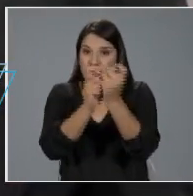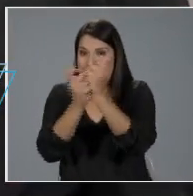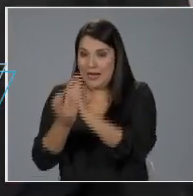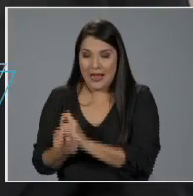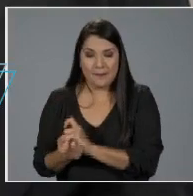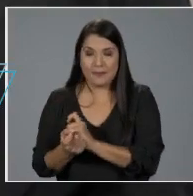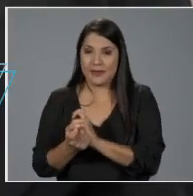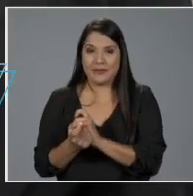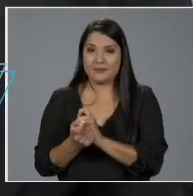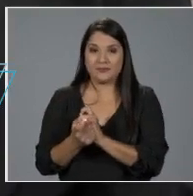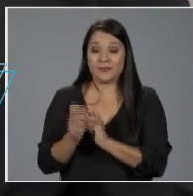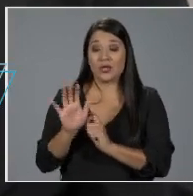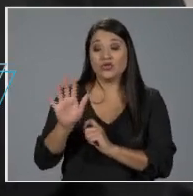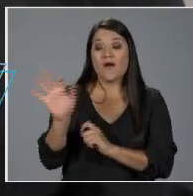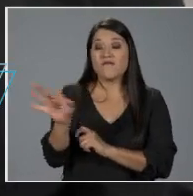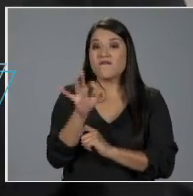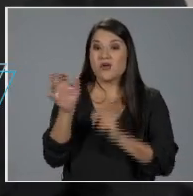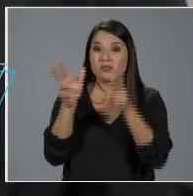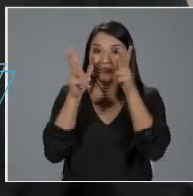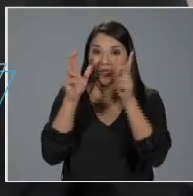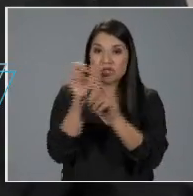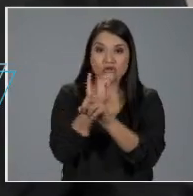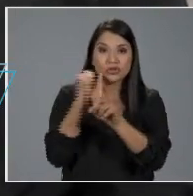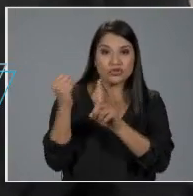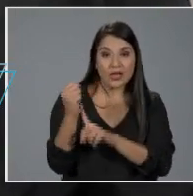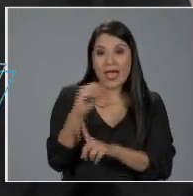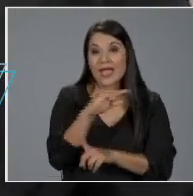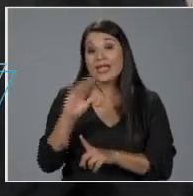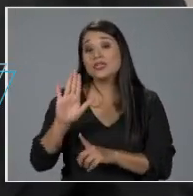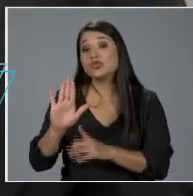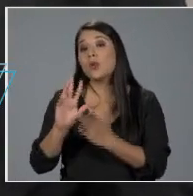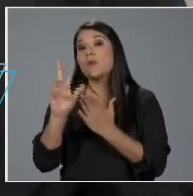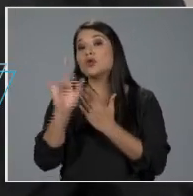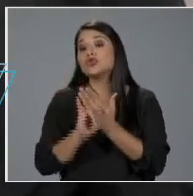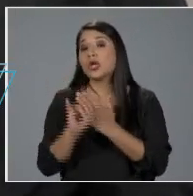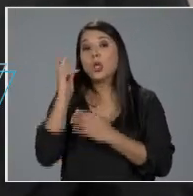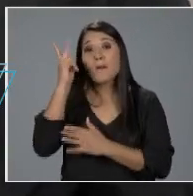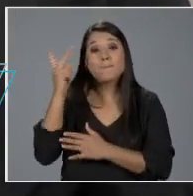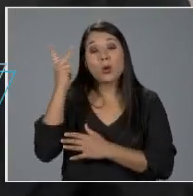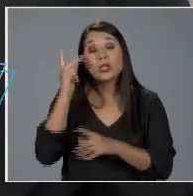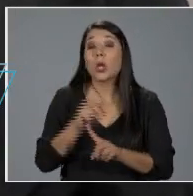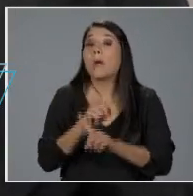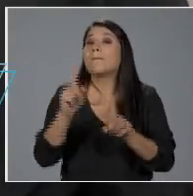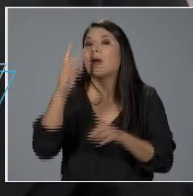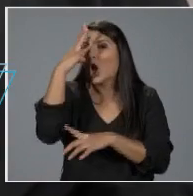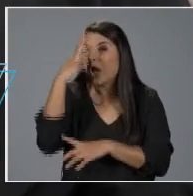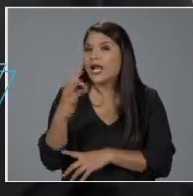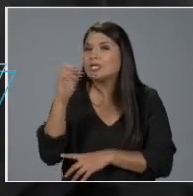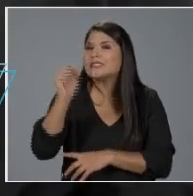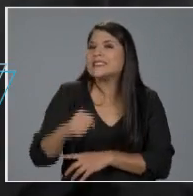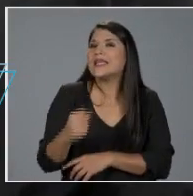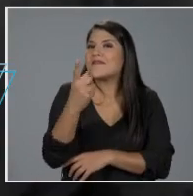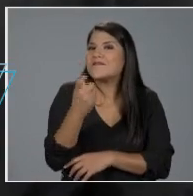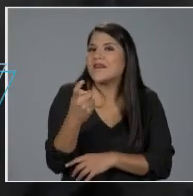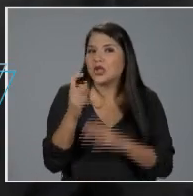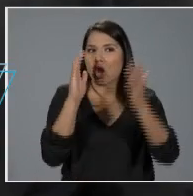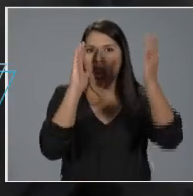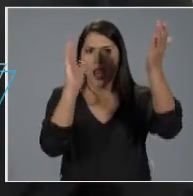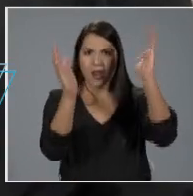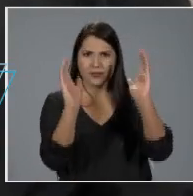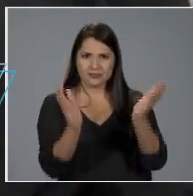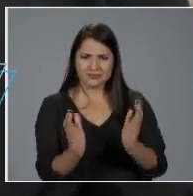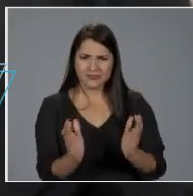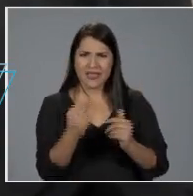modifiquen sus visiones de sociedad y sus proyectos políticos, ¿no? Pero sí creo que faltó este paralelismo, decir,